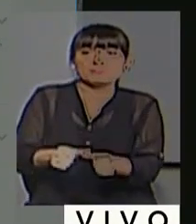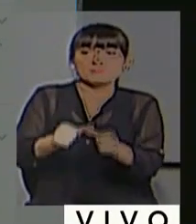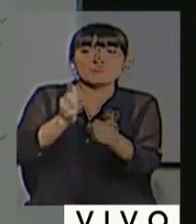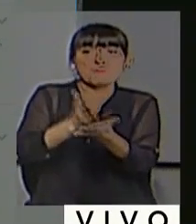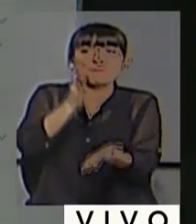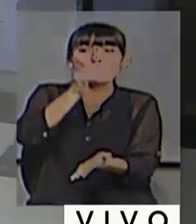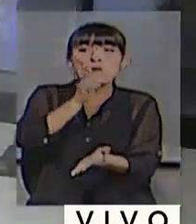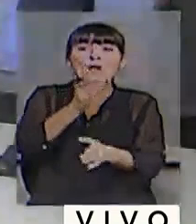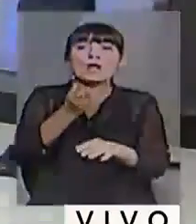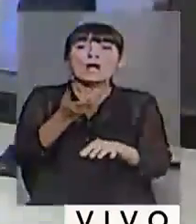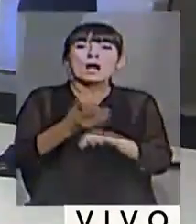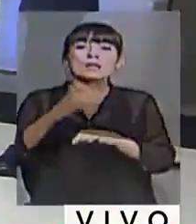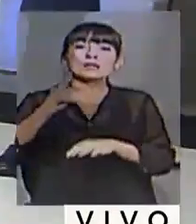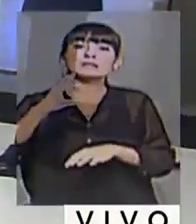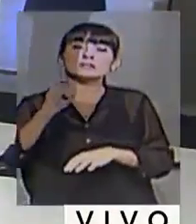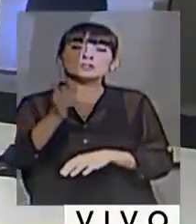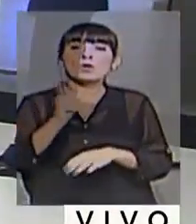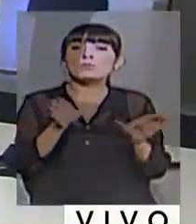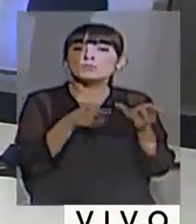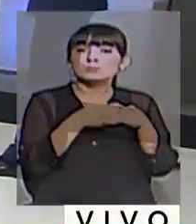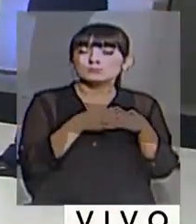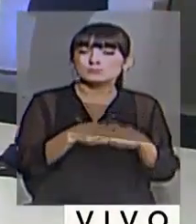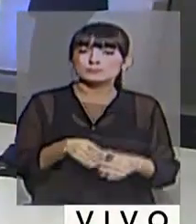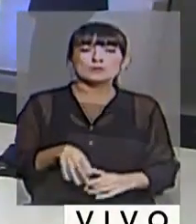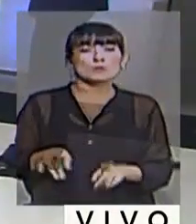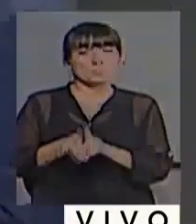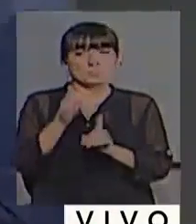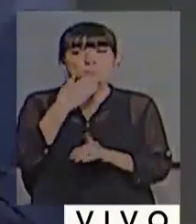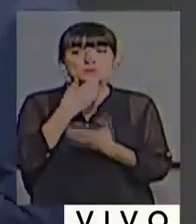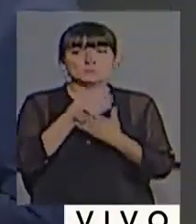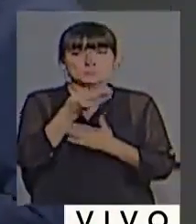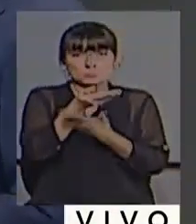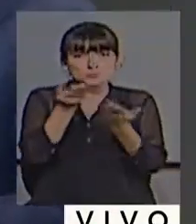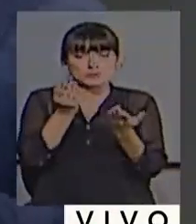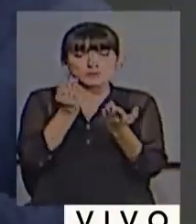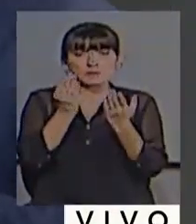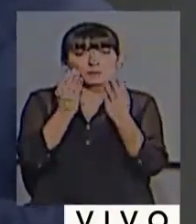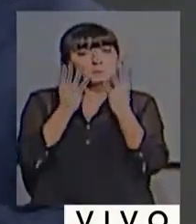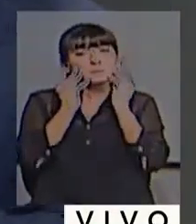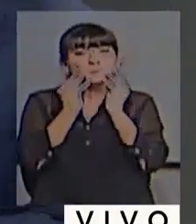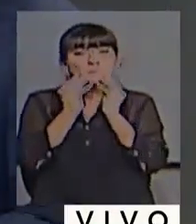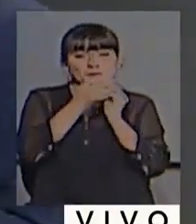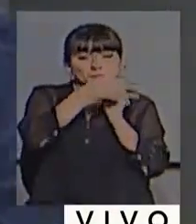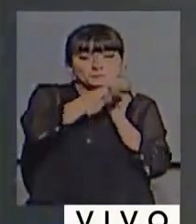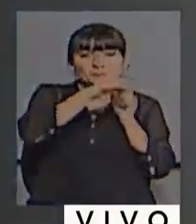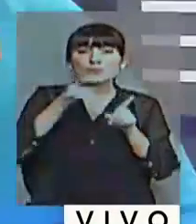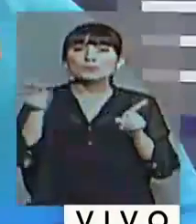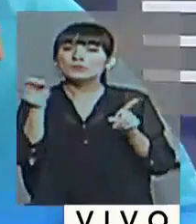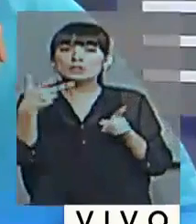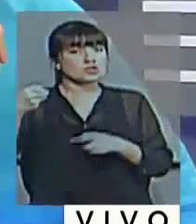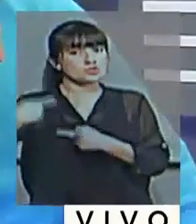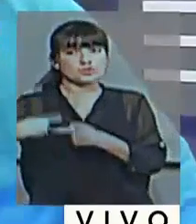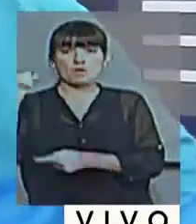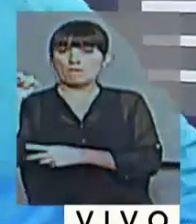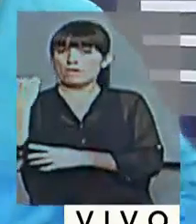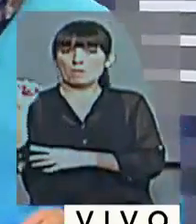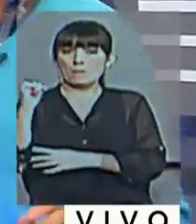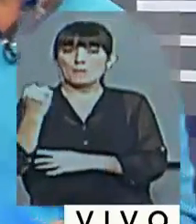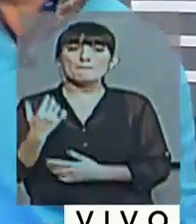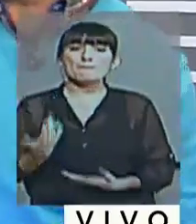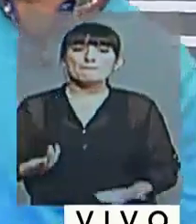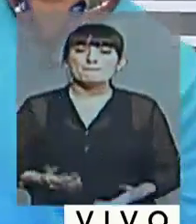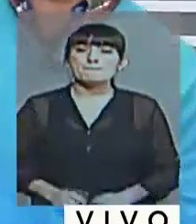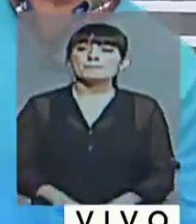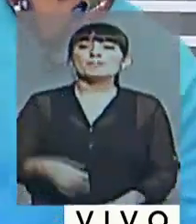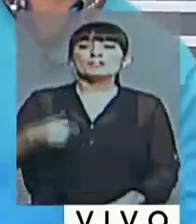Y usted, cuando además estaba hablando de Nelson Águila, decía, se fue por el camino del no. Así es que yo